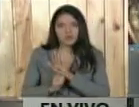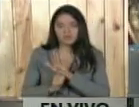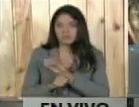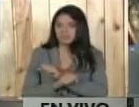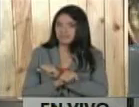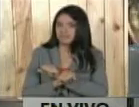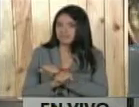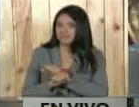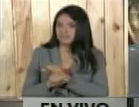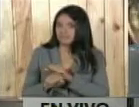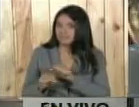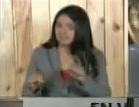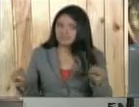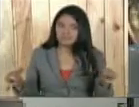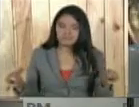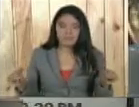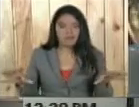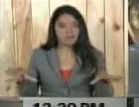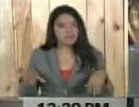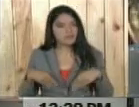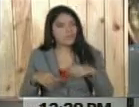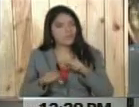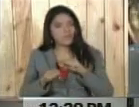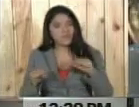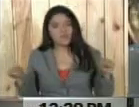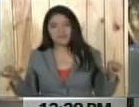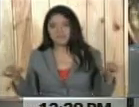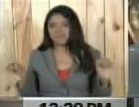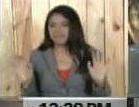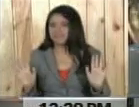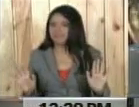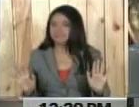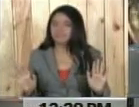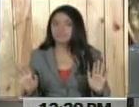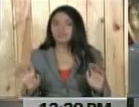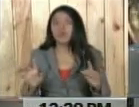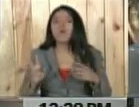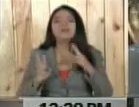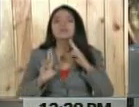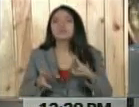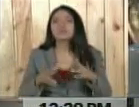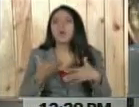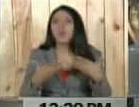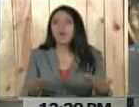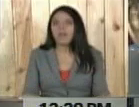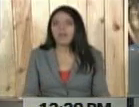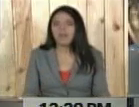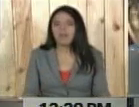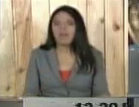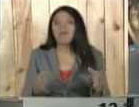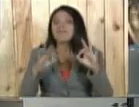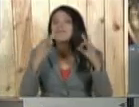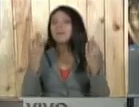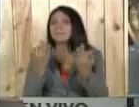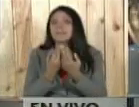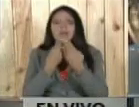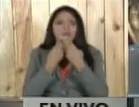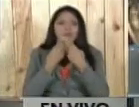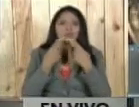ser tolerado ni aceptado. Eso ha dado como resultado víctimas, familias